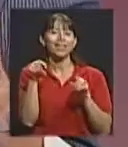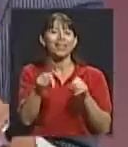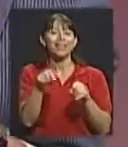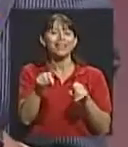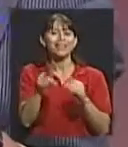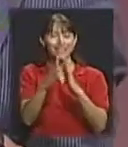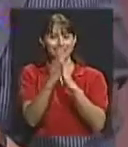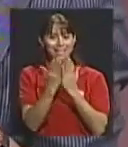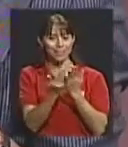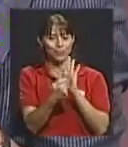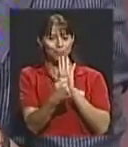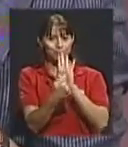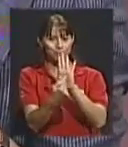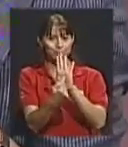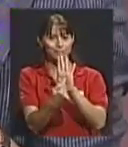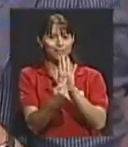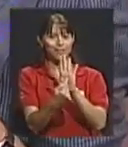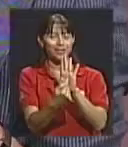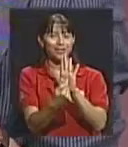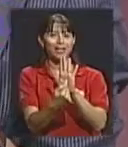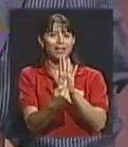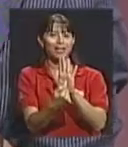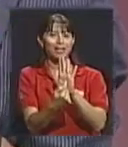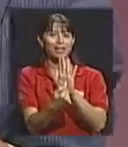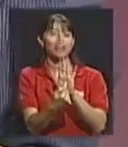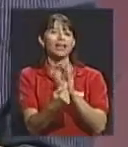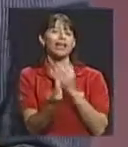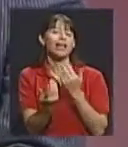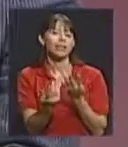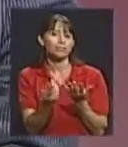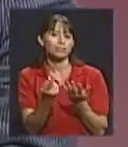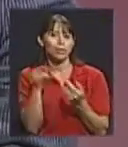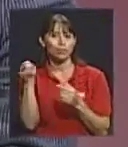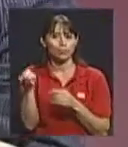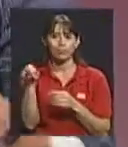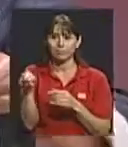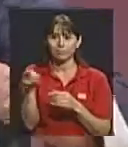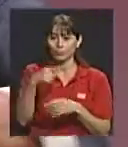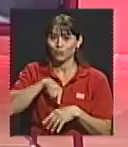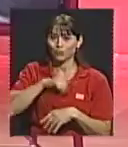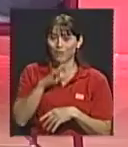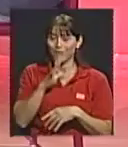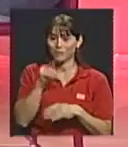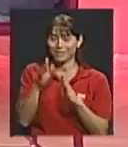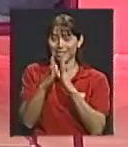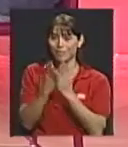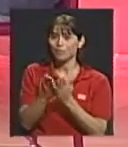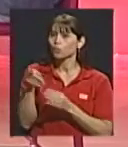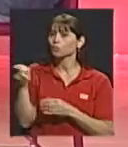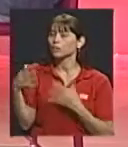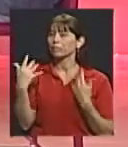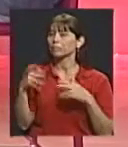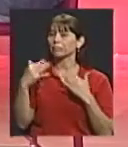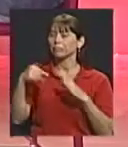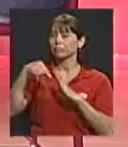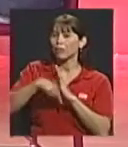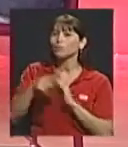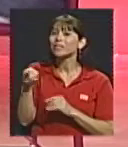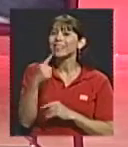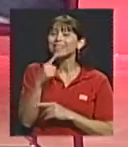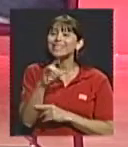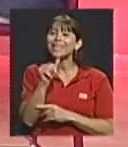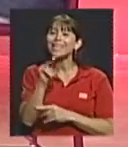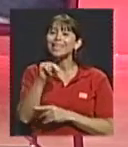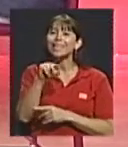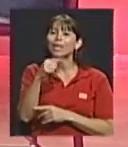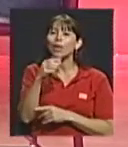les hablábamos e y bueno don Alex pone el dedo en la llaga porque afirma que la ingobernabilidad es un mito de